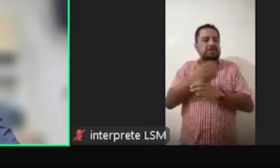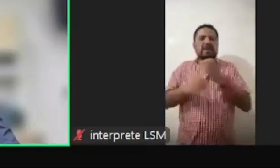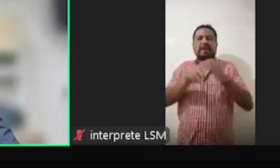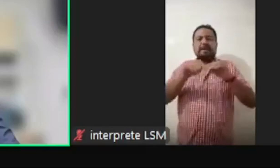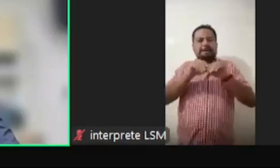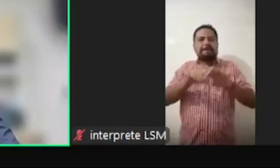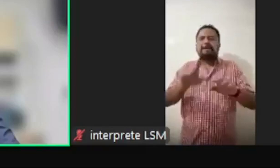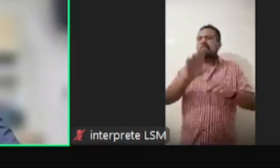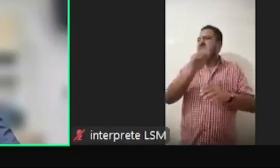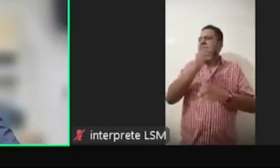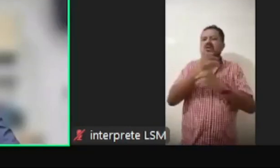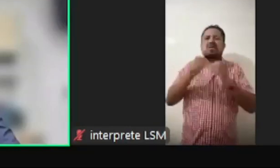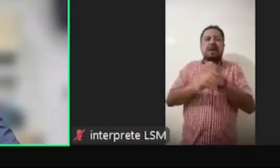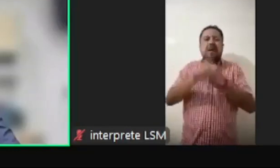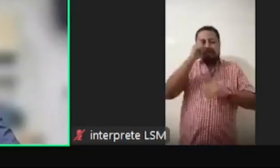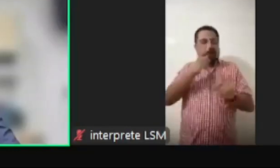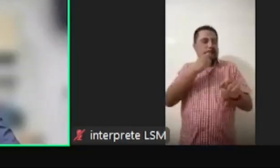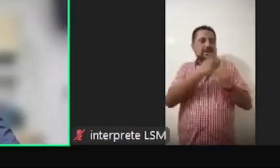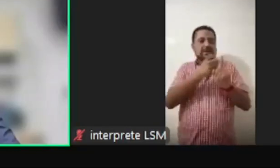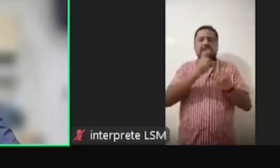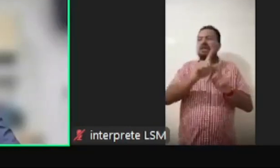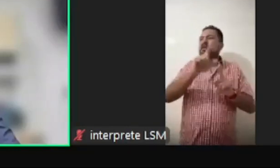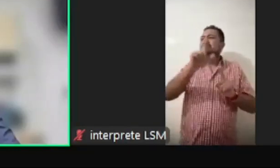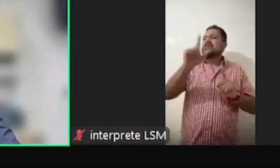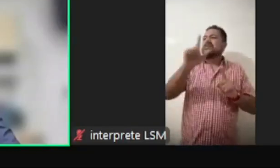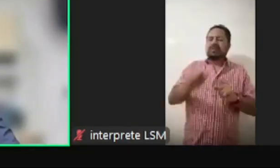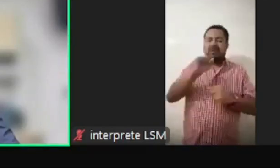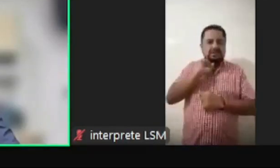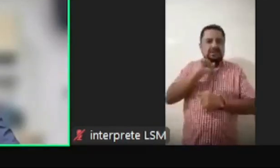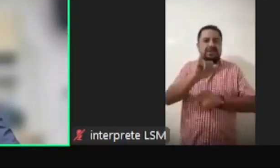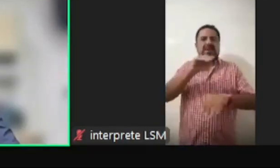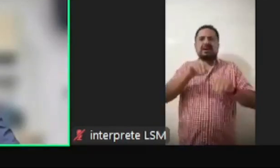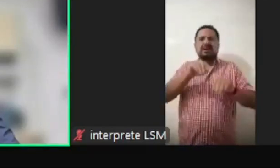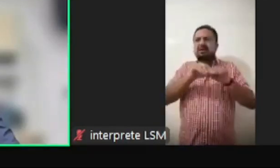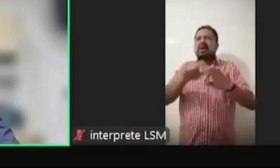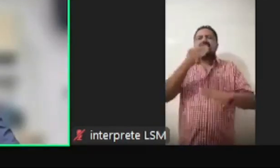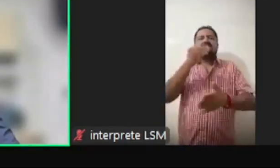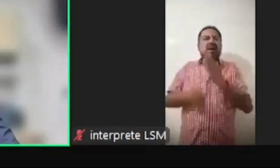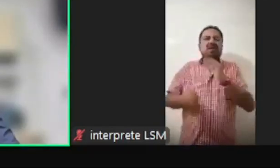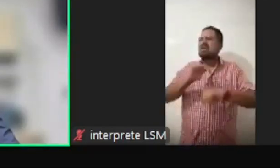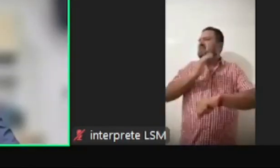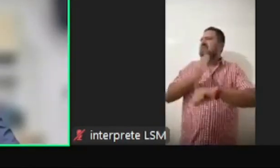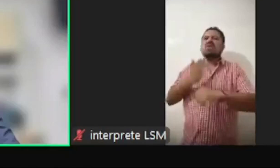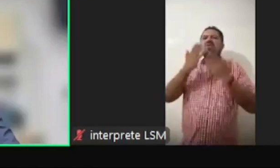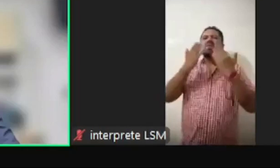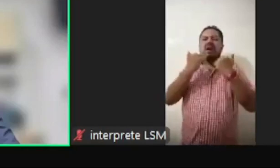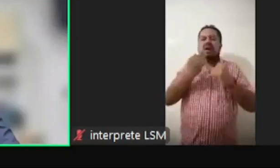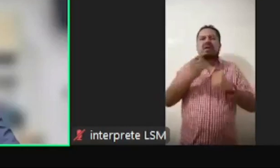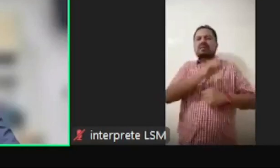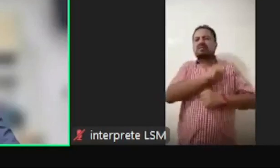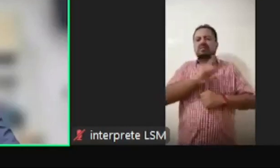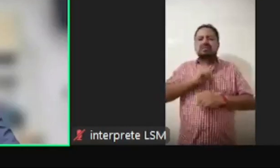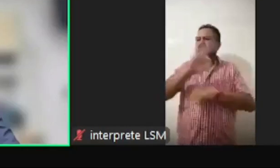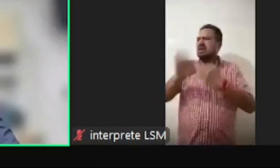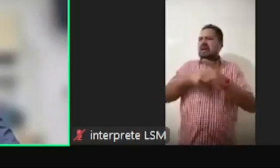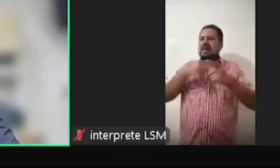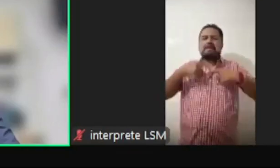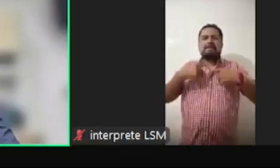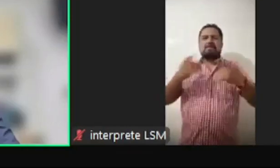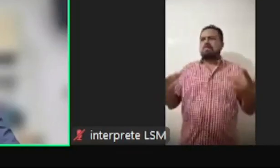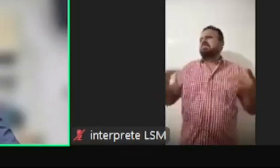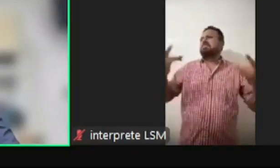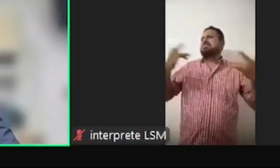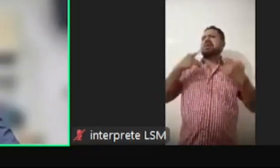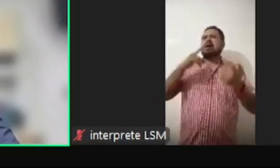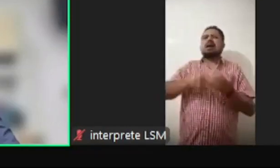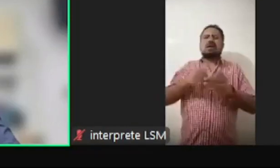los elementos para ello y consecuentemente la declaración de la inexistencia de infracción a ningún fin práctico debería analizar el deslinde que solicita